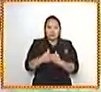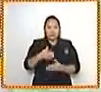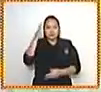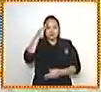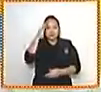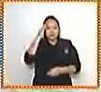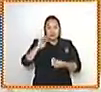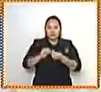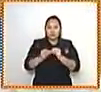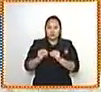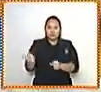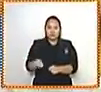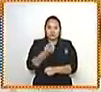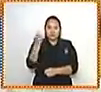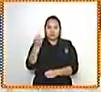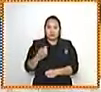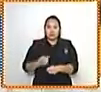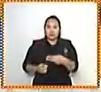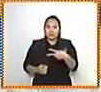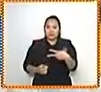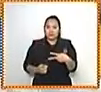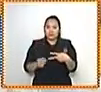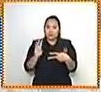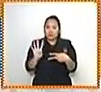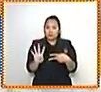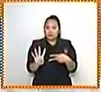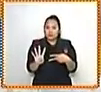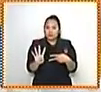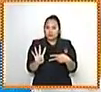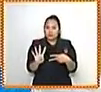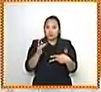es el 4. Segundo dígito, suerte.